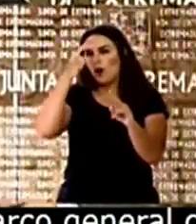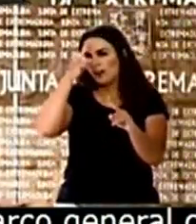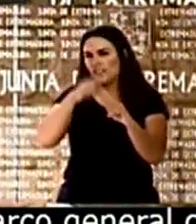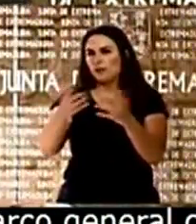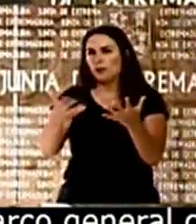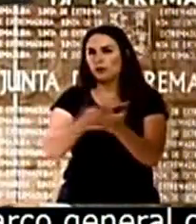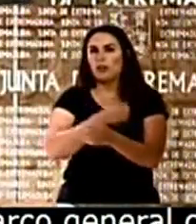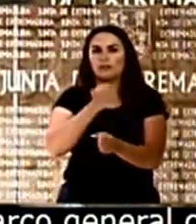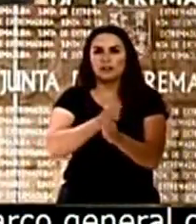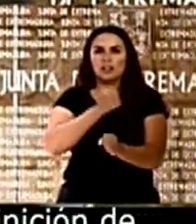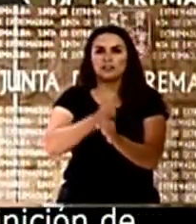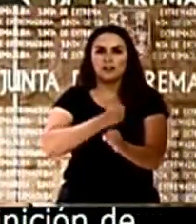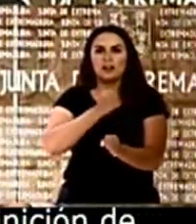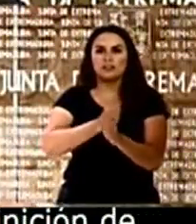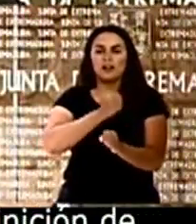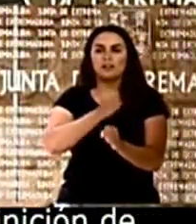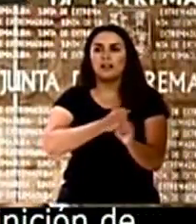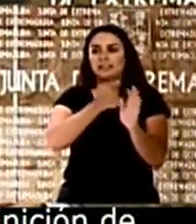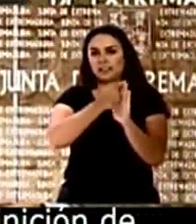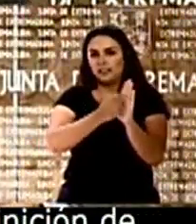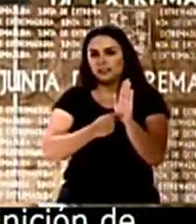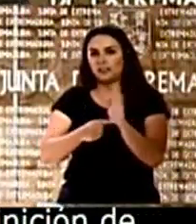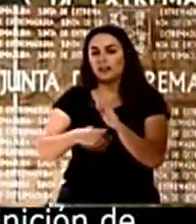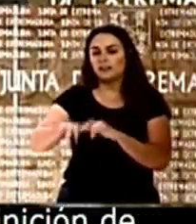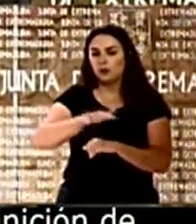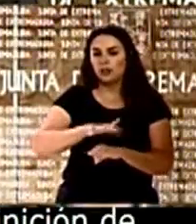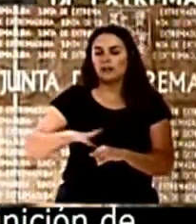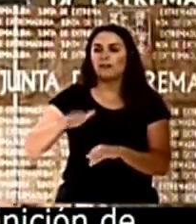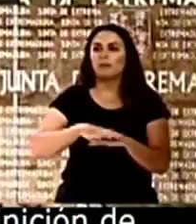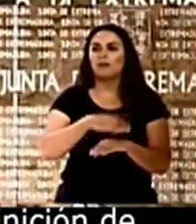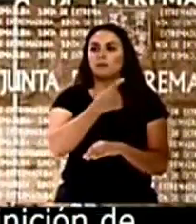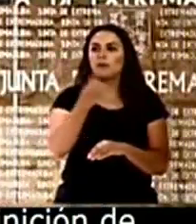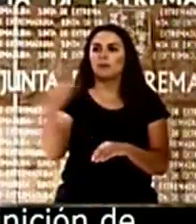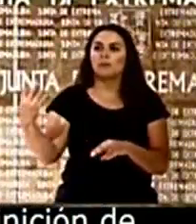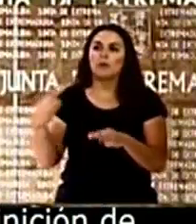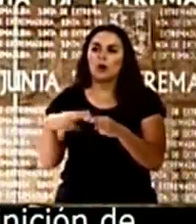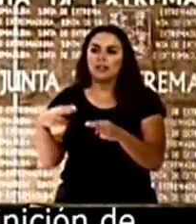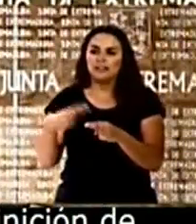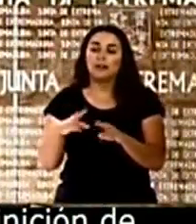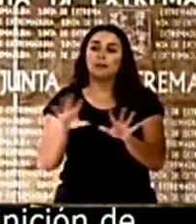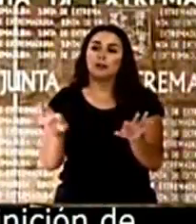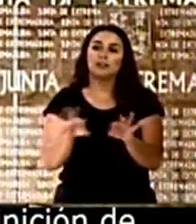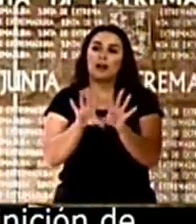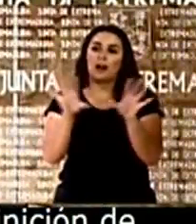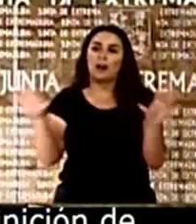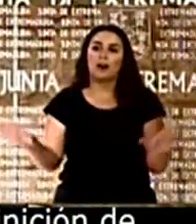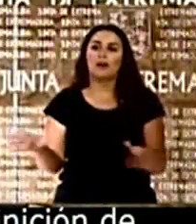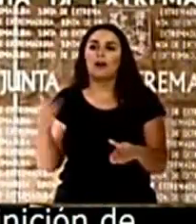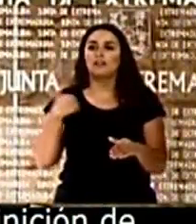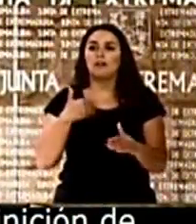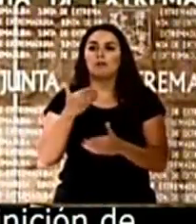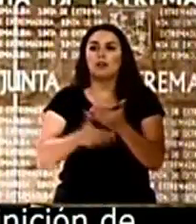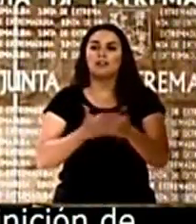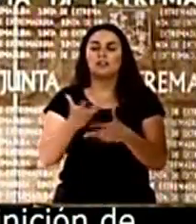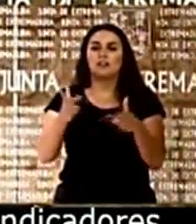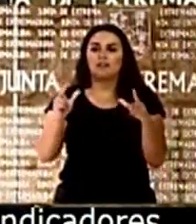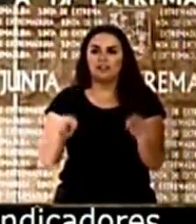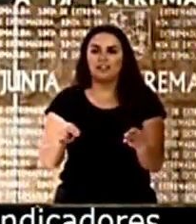está trabajando en un catálogo de indicadores demográficos para cada una de estas políticas, pero lógicamente será al final del proceso, cuando